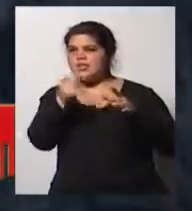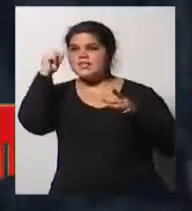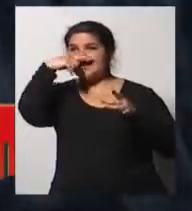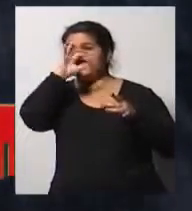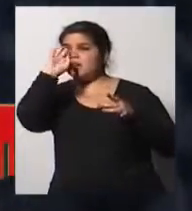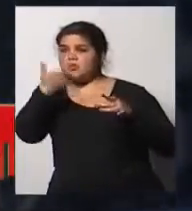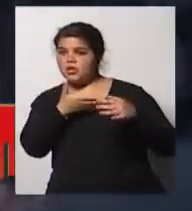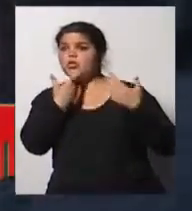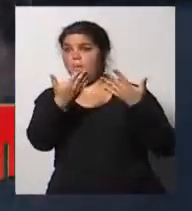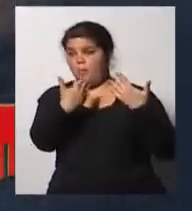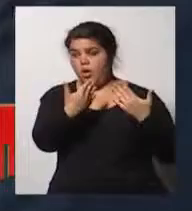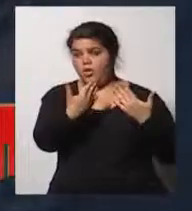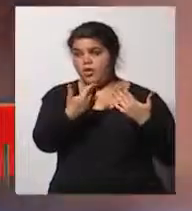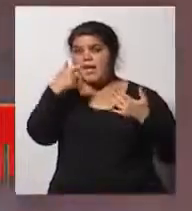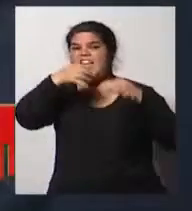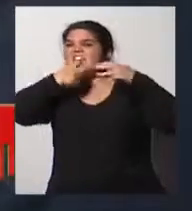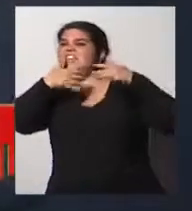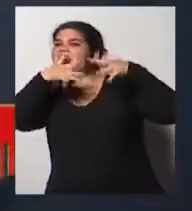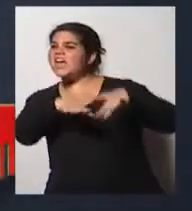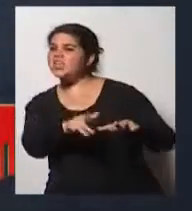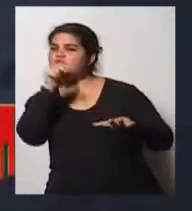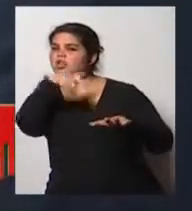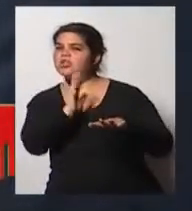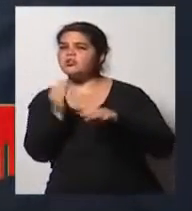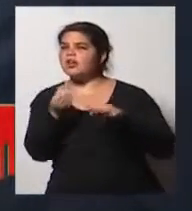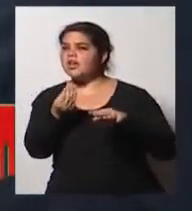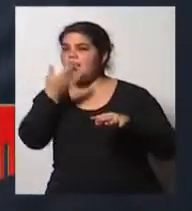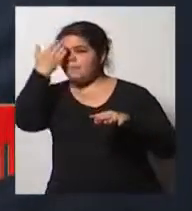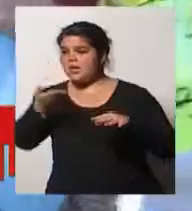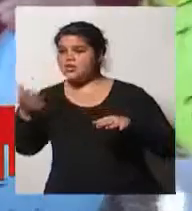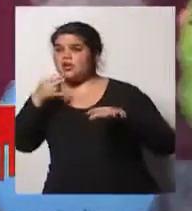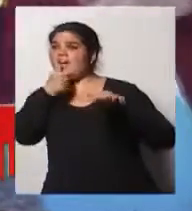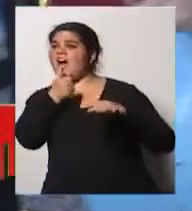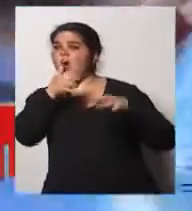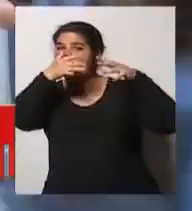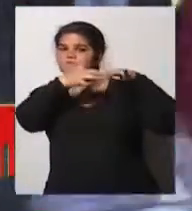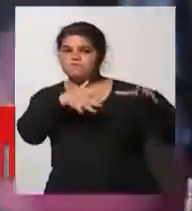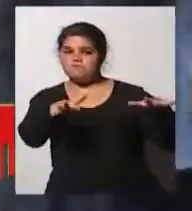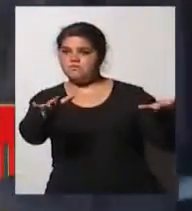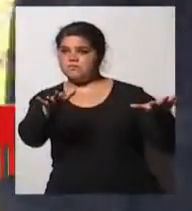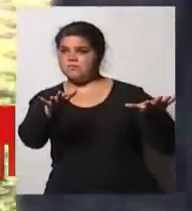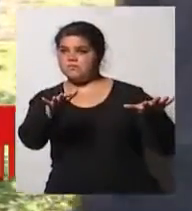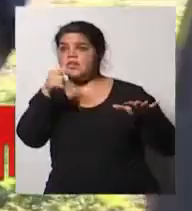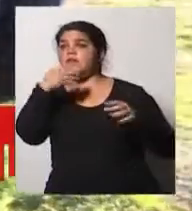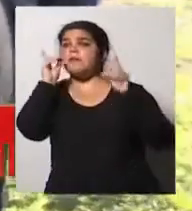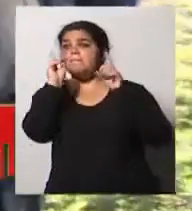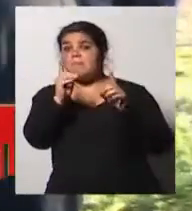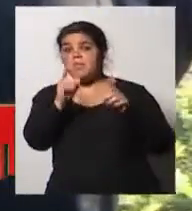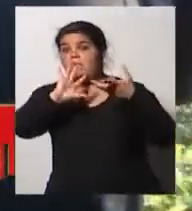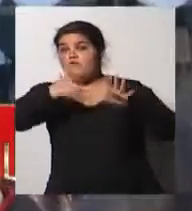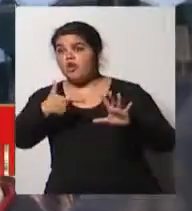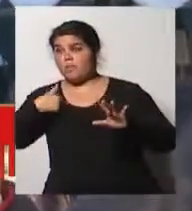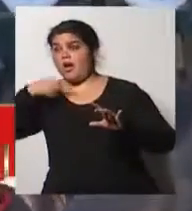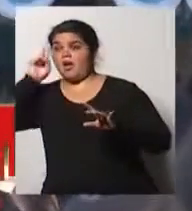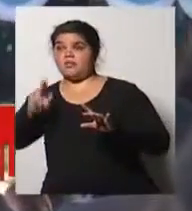Irrigación está manejada por los regantes. Entonces, lo único que a nosotros nos gustaría es que la misma rigurosidad que aplican con